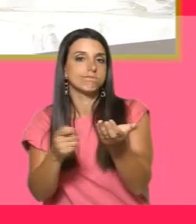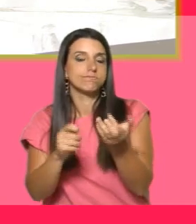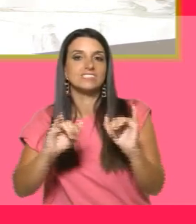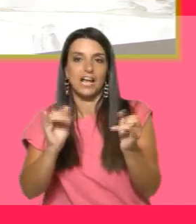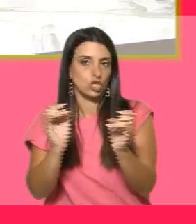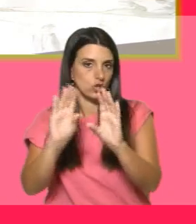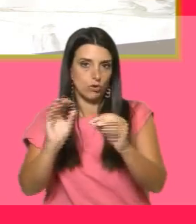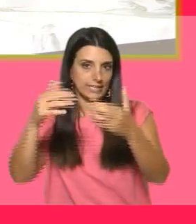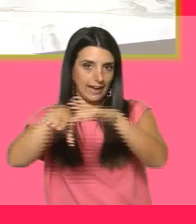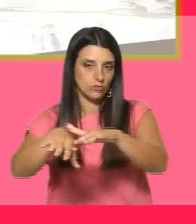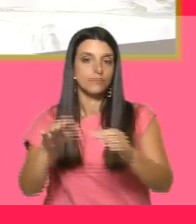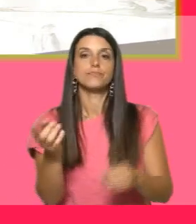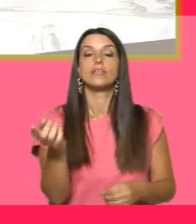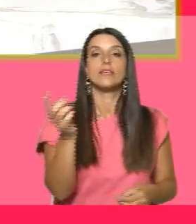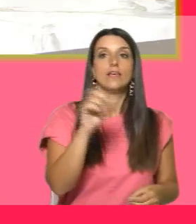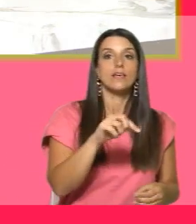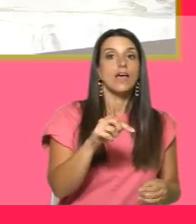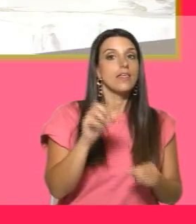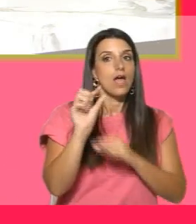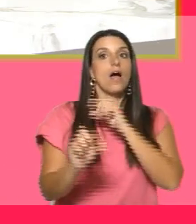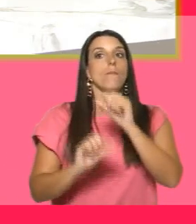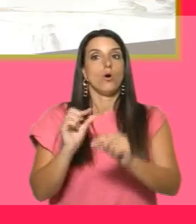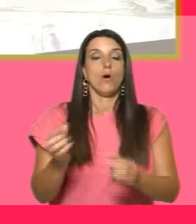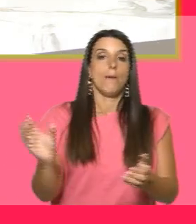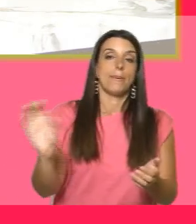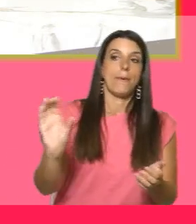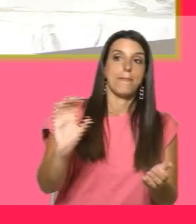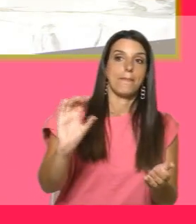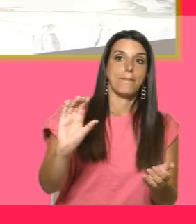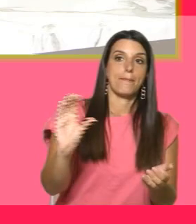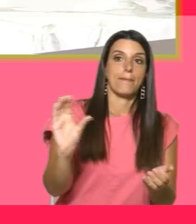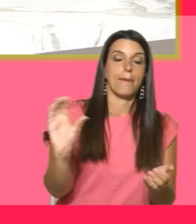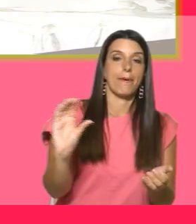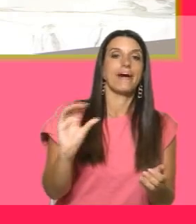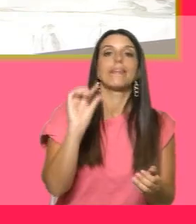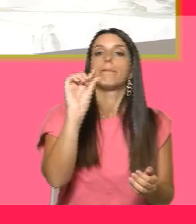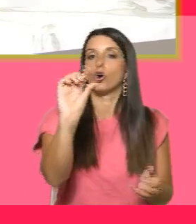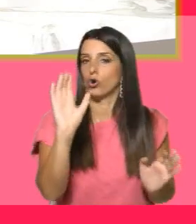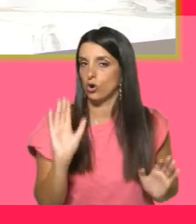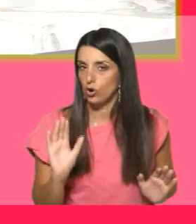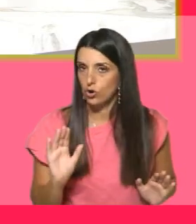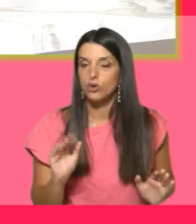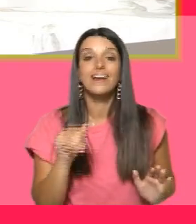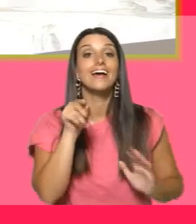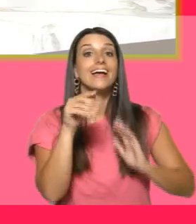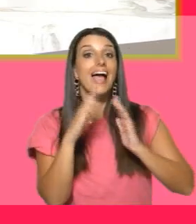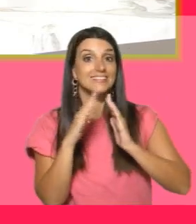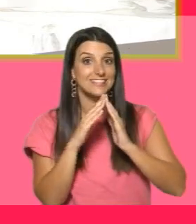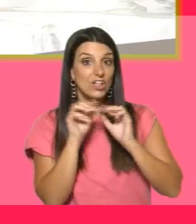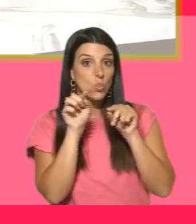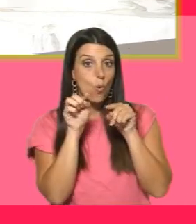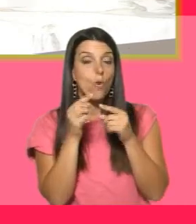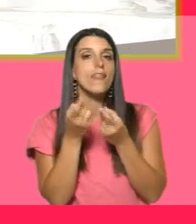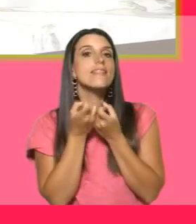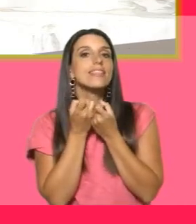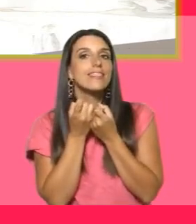acá. Y vamos a ir agregando. En tandas. Vos en casa, lo que tenés que